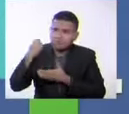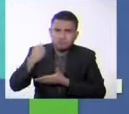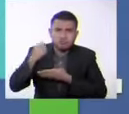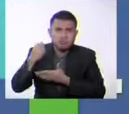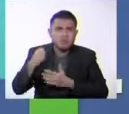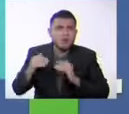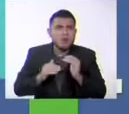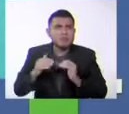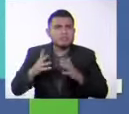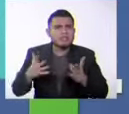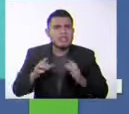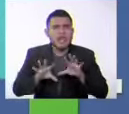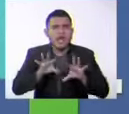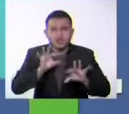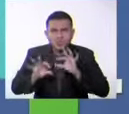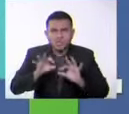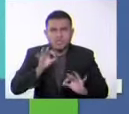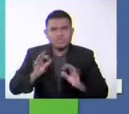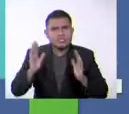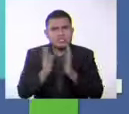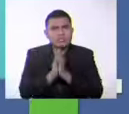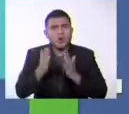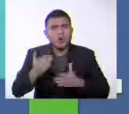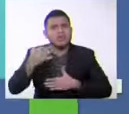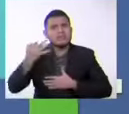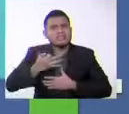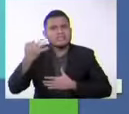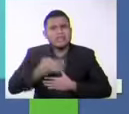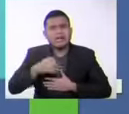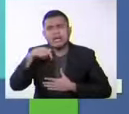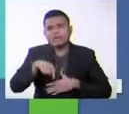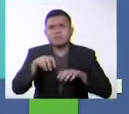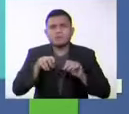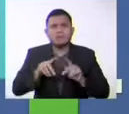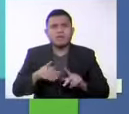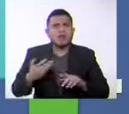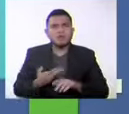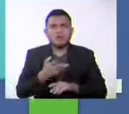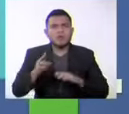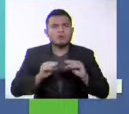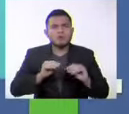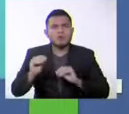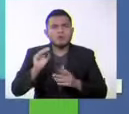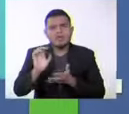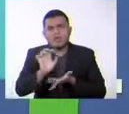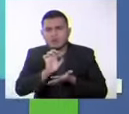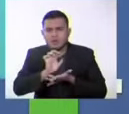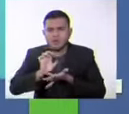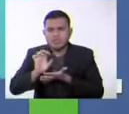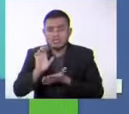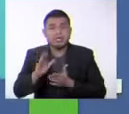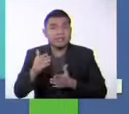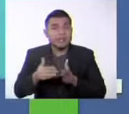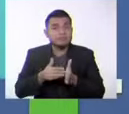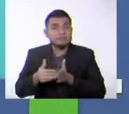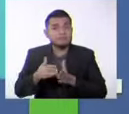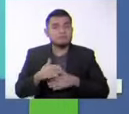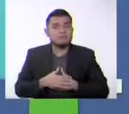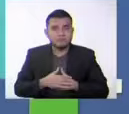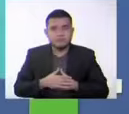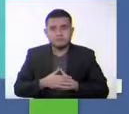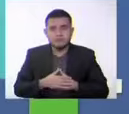de algunas demandas o necesidades. Okay. En este caso, los movimientos ecologistas, que surgen a partir